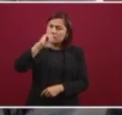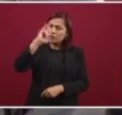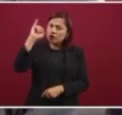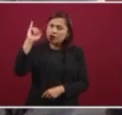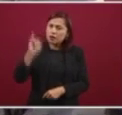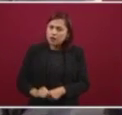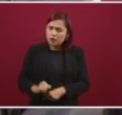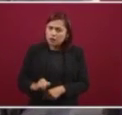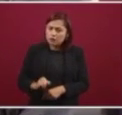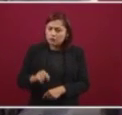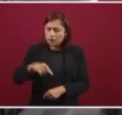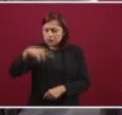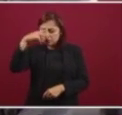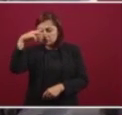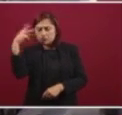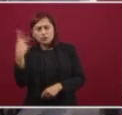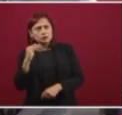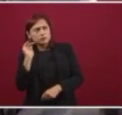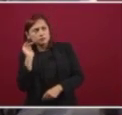de los recursos.